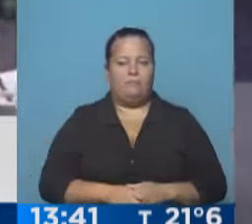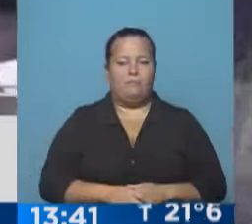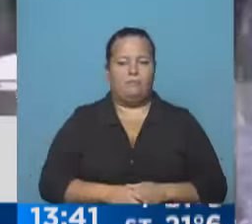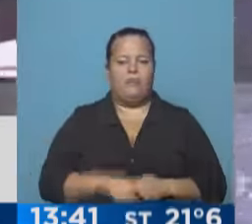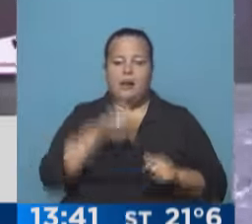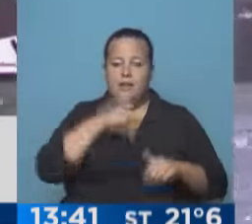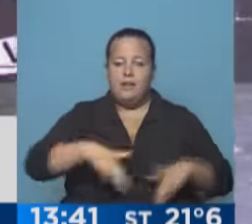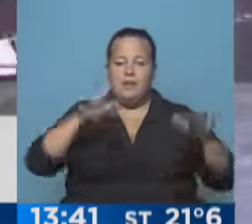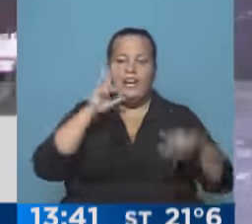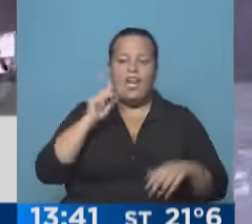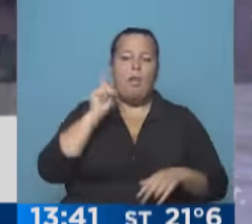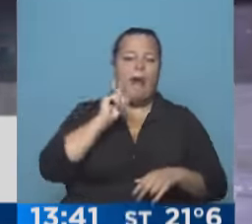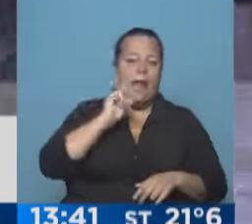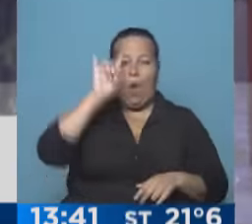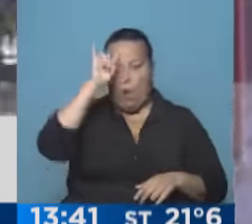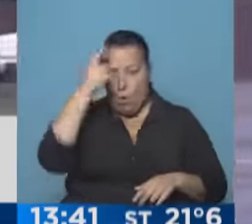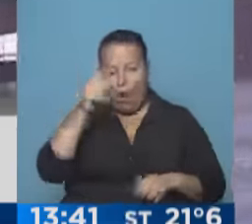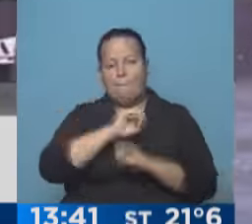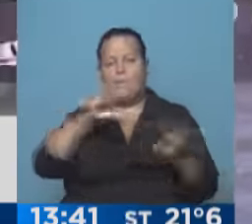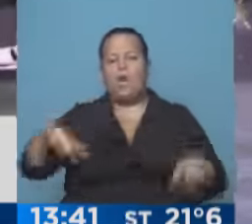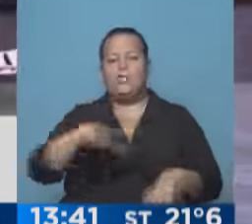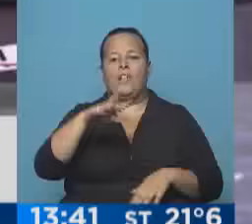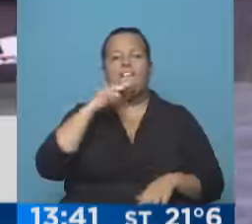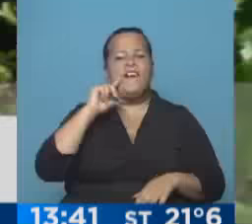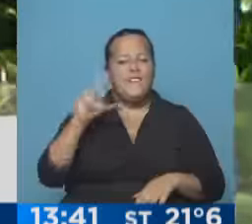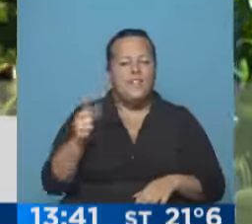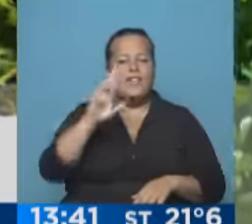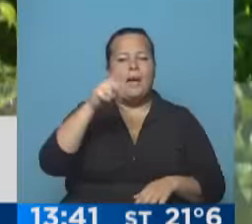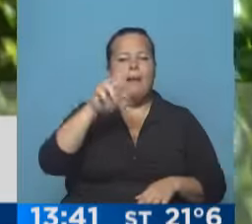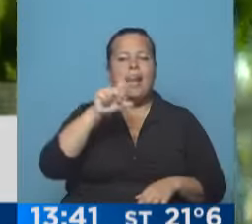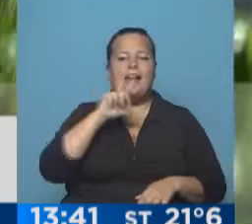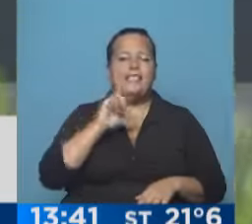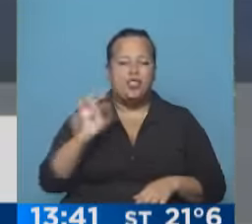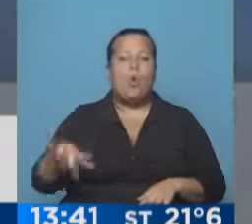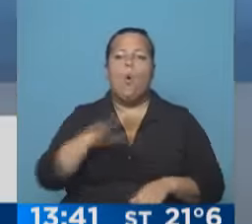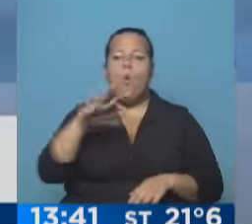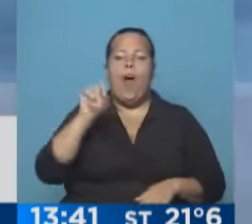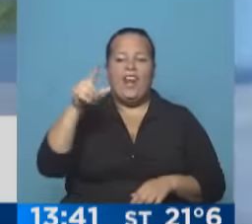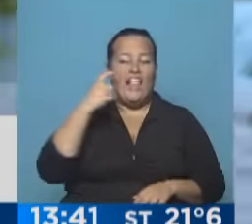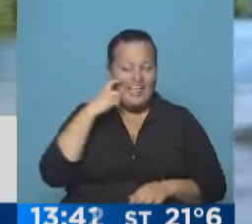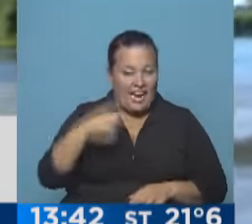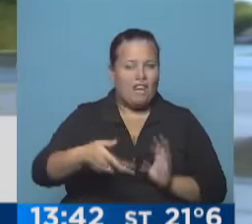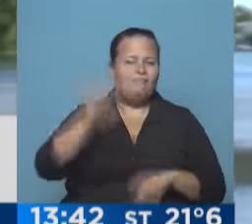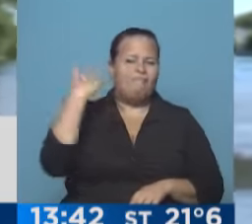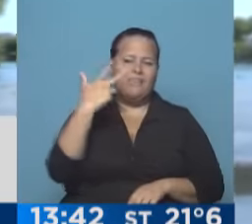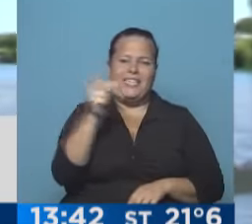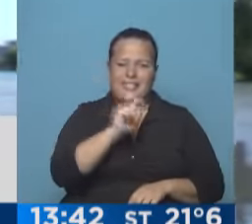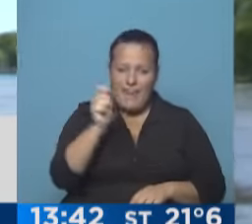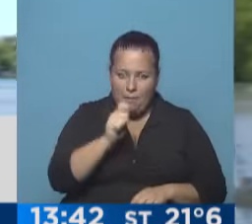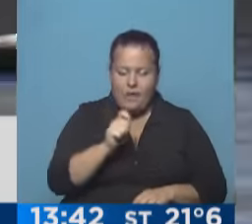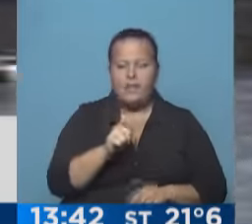La crecida de los ríos Paraná y Uruguay agrava la situación en Villa Paranacito, una localidad entrerriana que desde hace casi